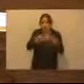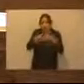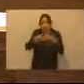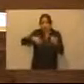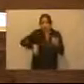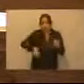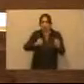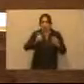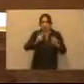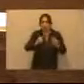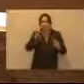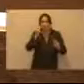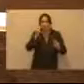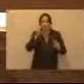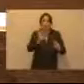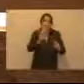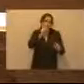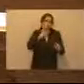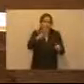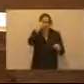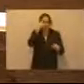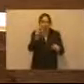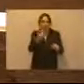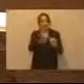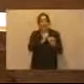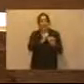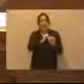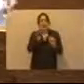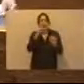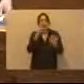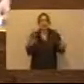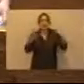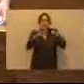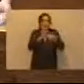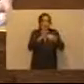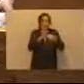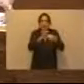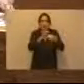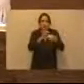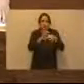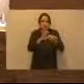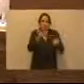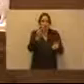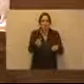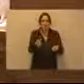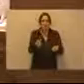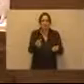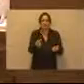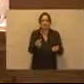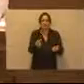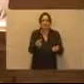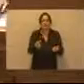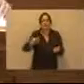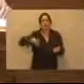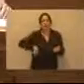que teñen que esperar os pacientes? Como é posible que ningún